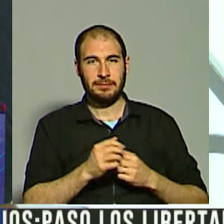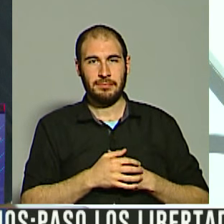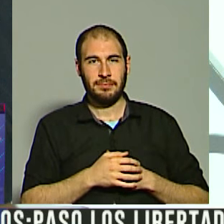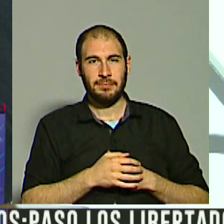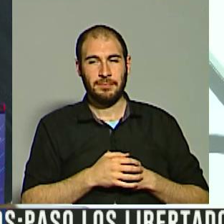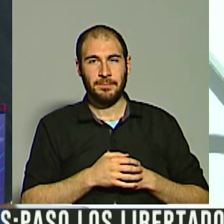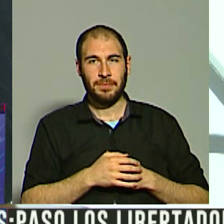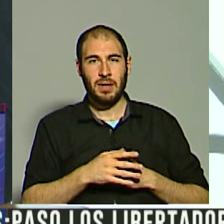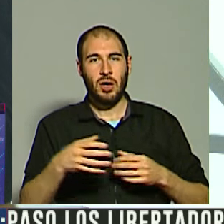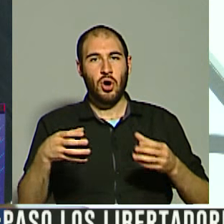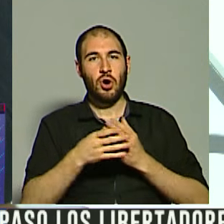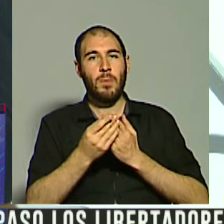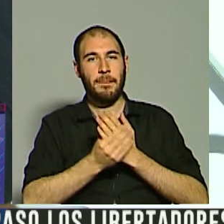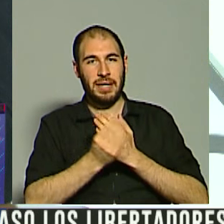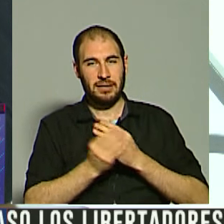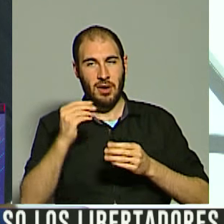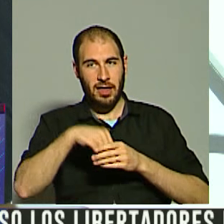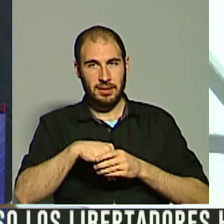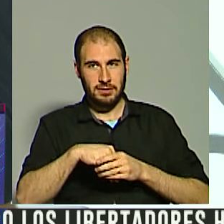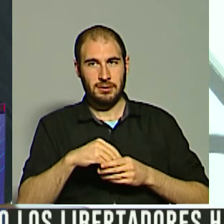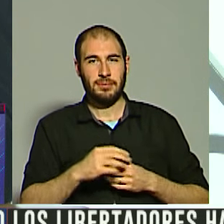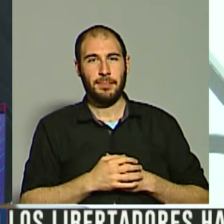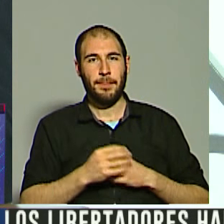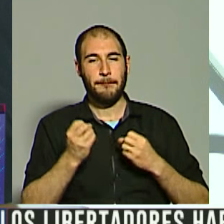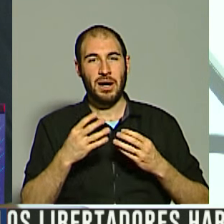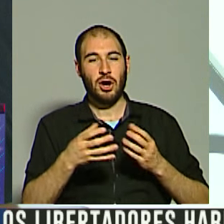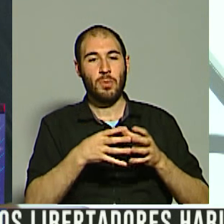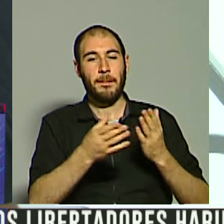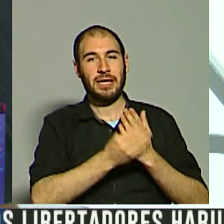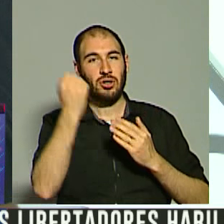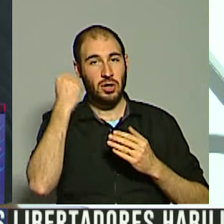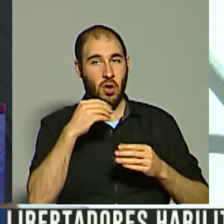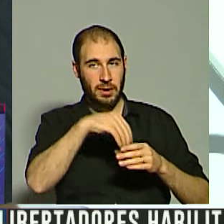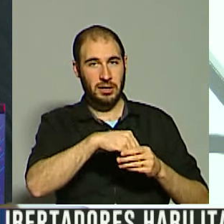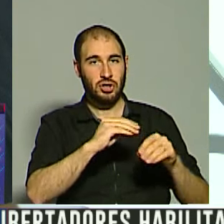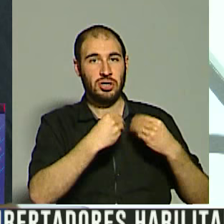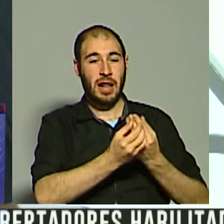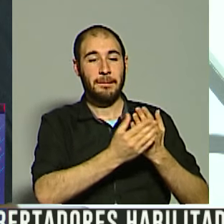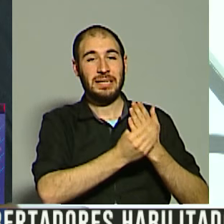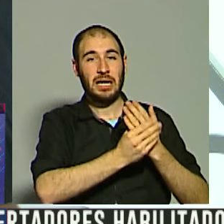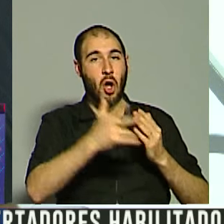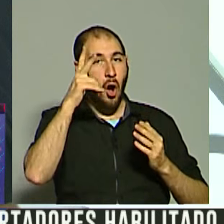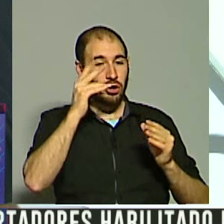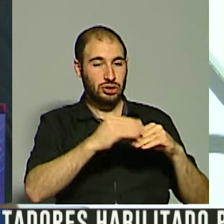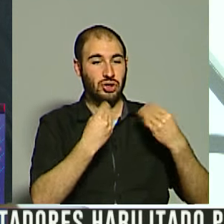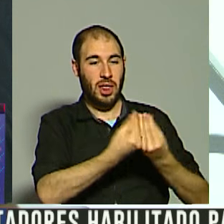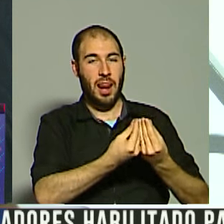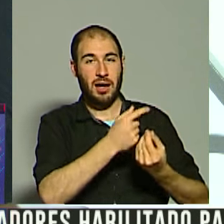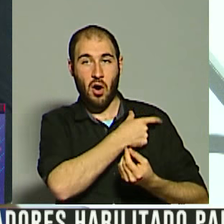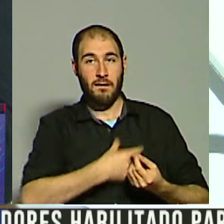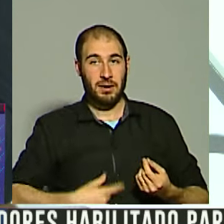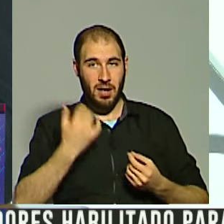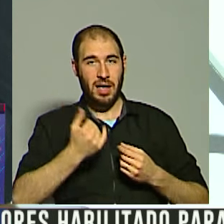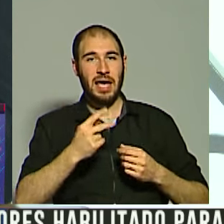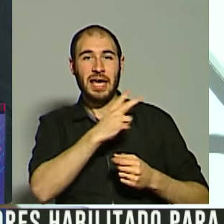dentro del gabinete económico, teniendo en cuenta por gabinete económico los 8 ministerios que tiene el Poder Ejecutivo,